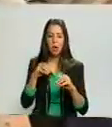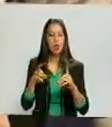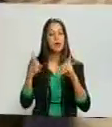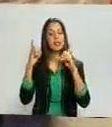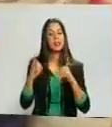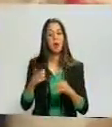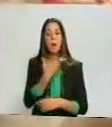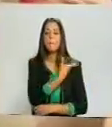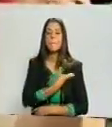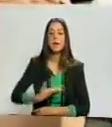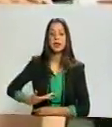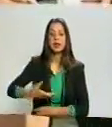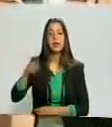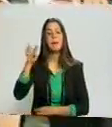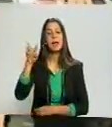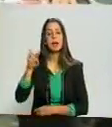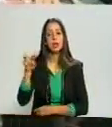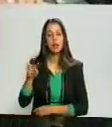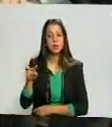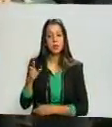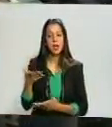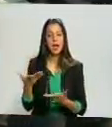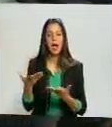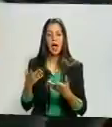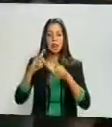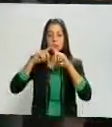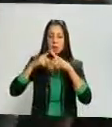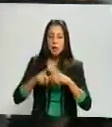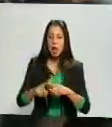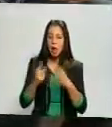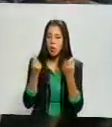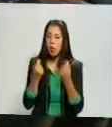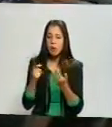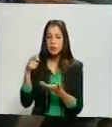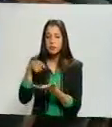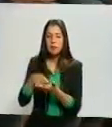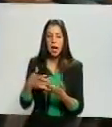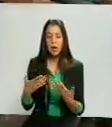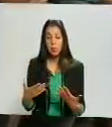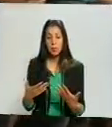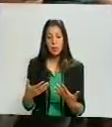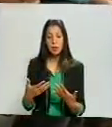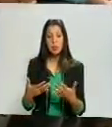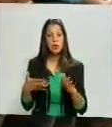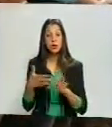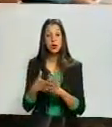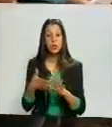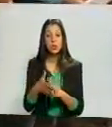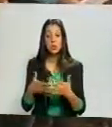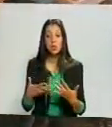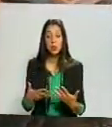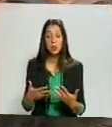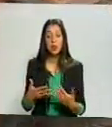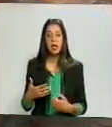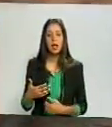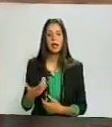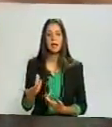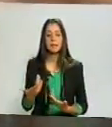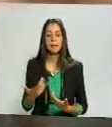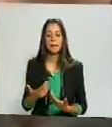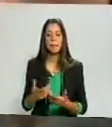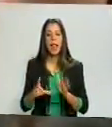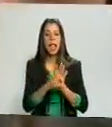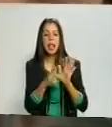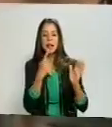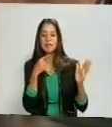quien estableciese esa tarifa gravable, en el marco de algo que señala la